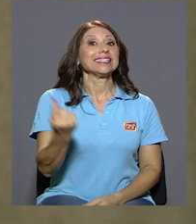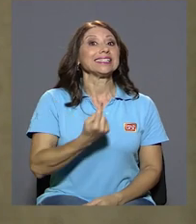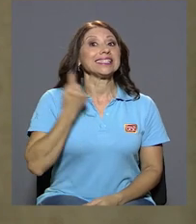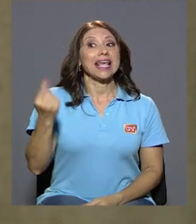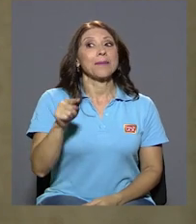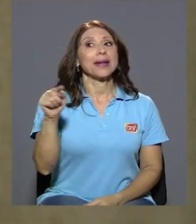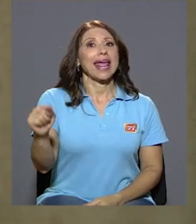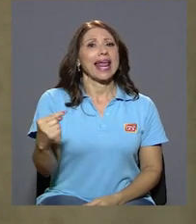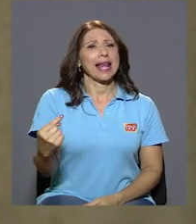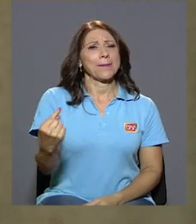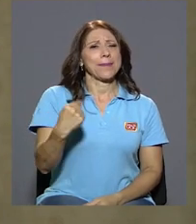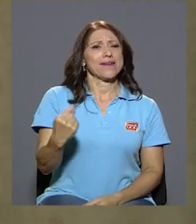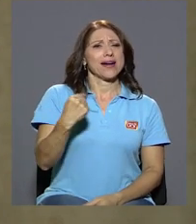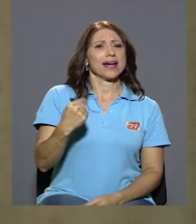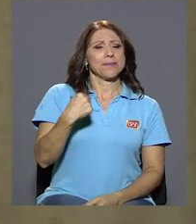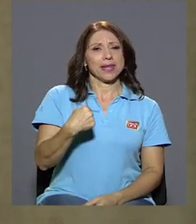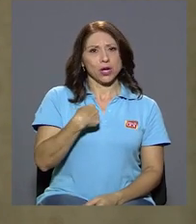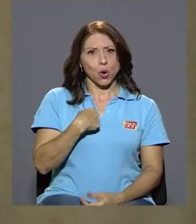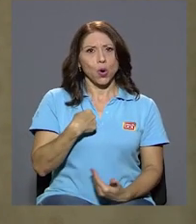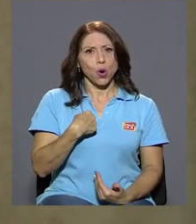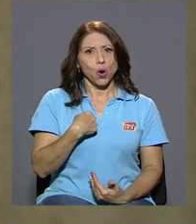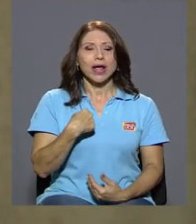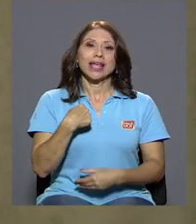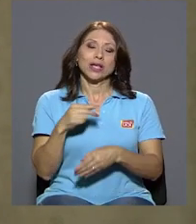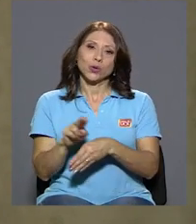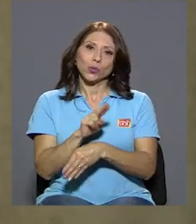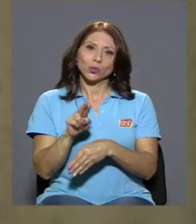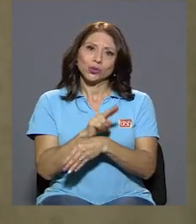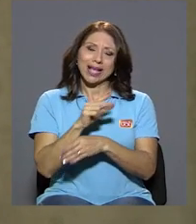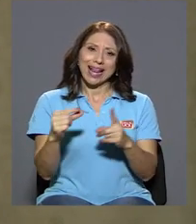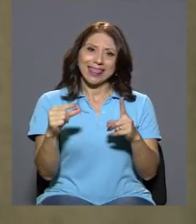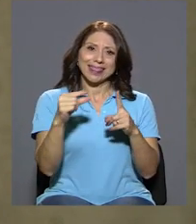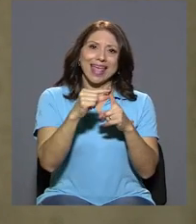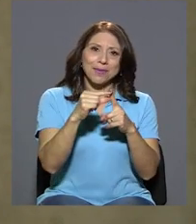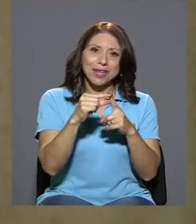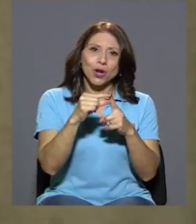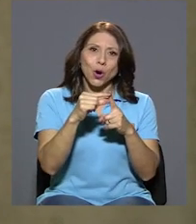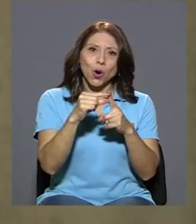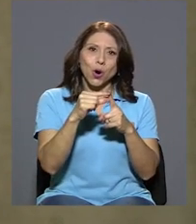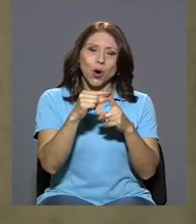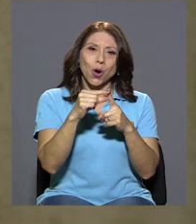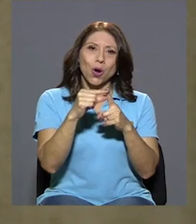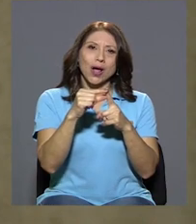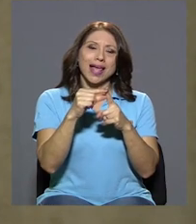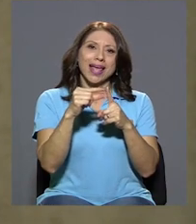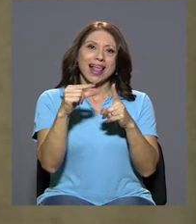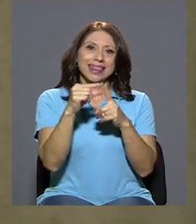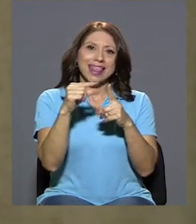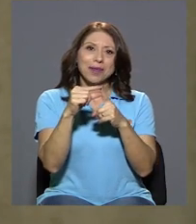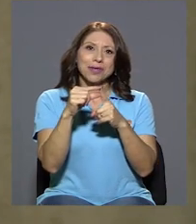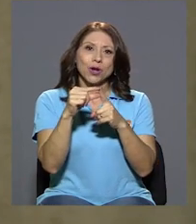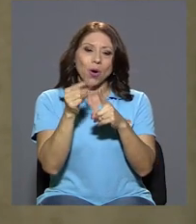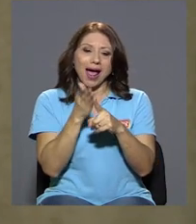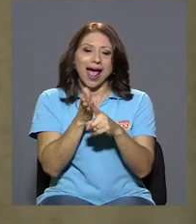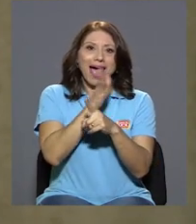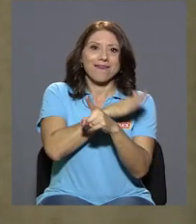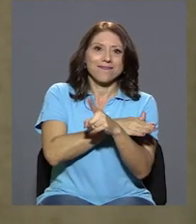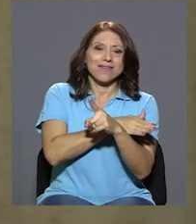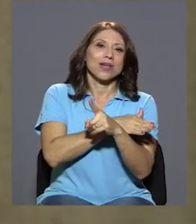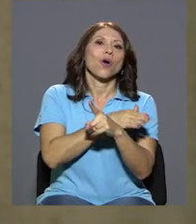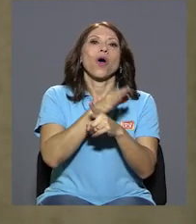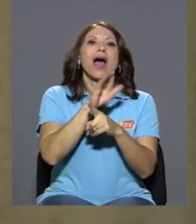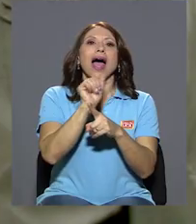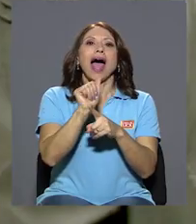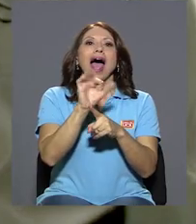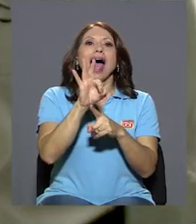recriminó el hecho de que usara el tipo el término del anti fidel fibras y antes ya fijó